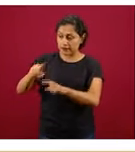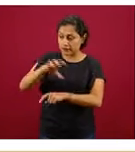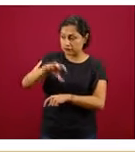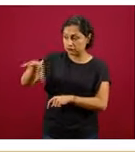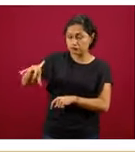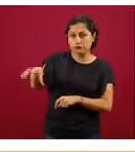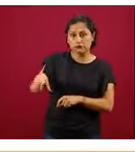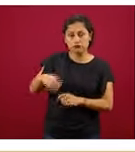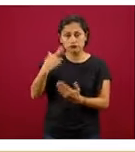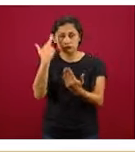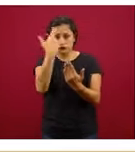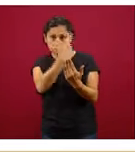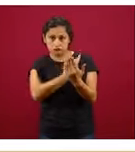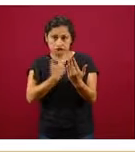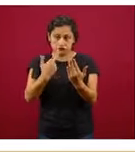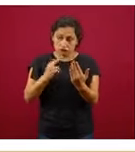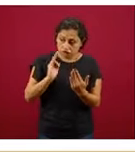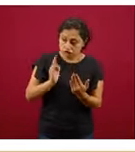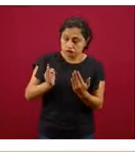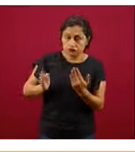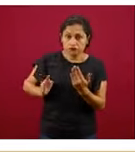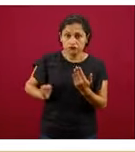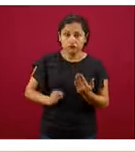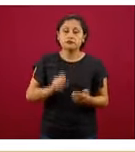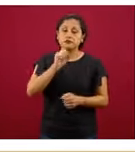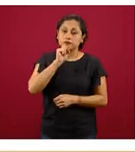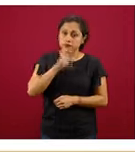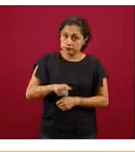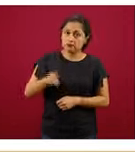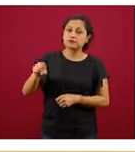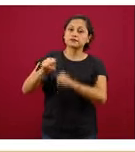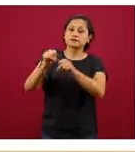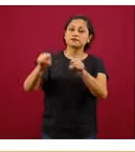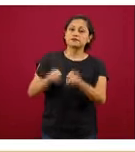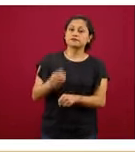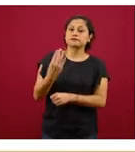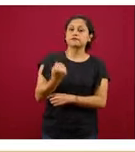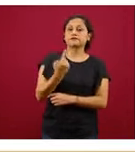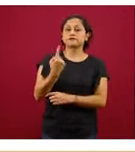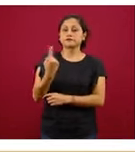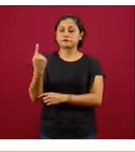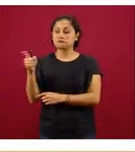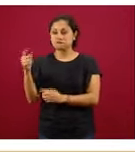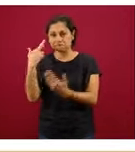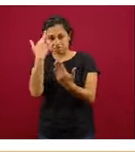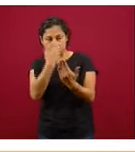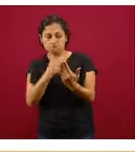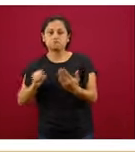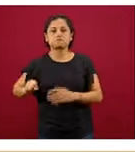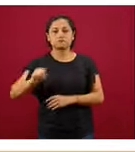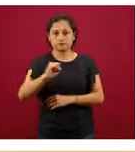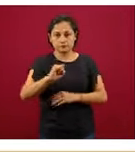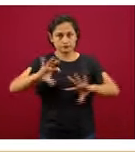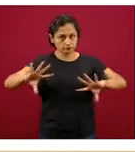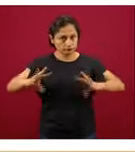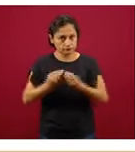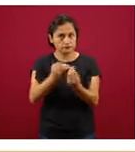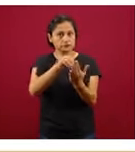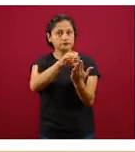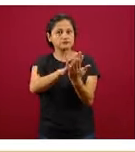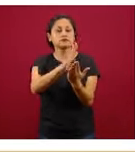y que además los revisó también el sistema 911, ¿no? Los centros de atención de llamadas de emergencia. En estos